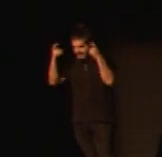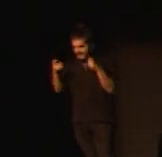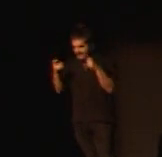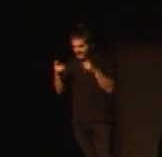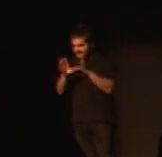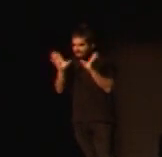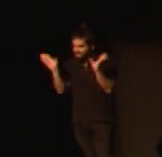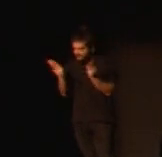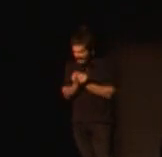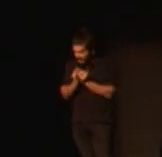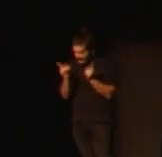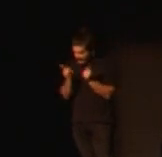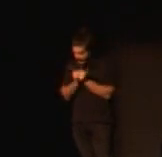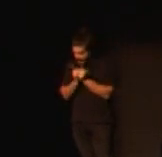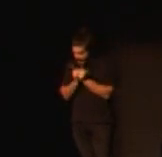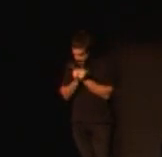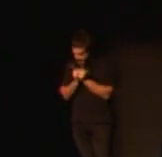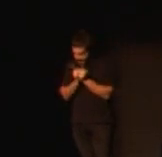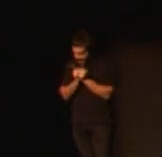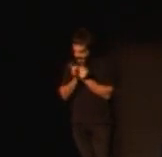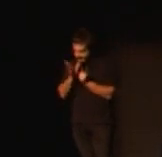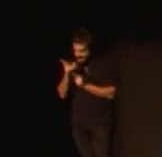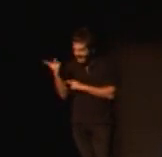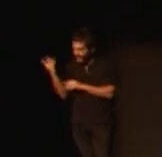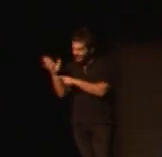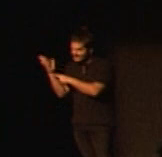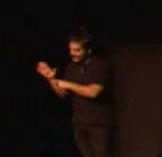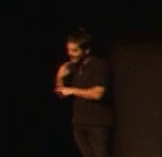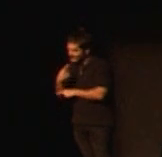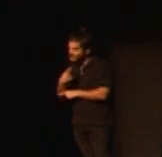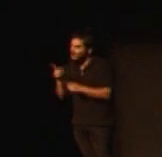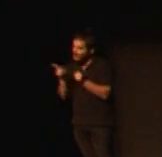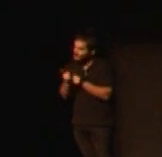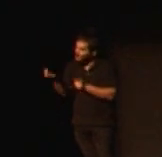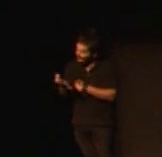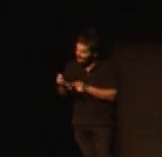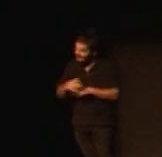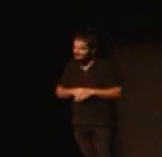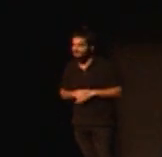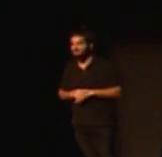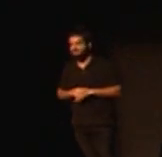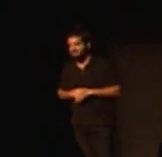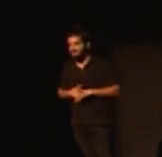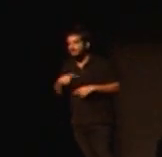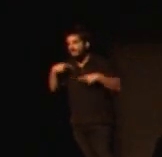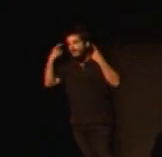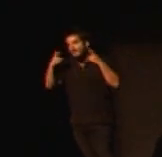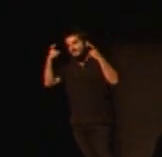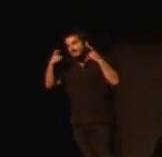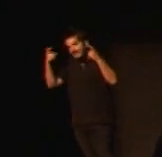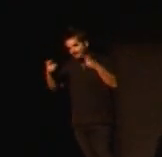voy a intentar ser breve porque Laura y Patty ya me han dicho que hay que ser breve, todo lo que se pueda, y yo voy a intentar